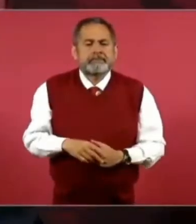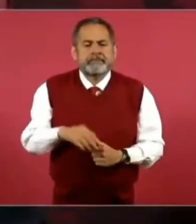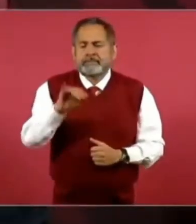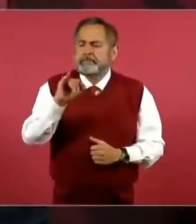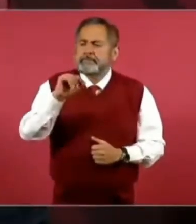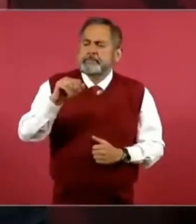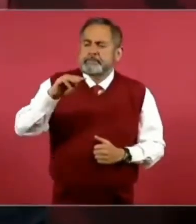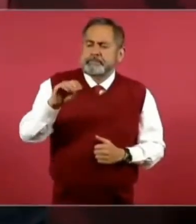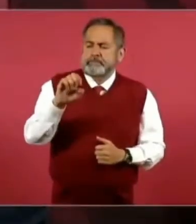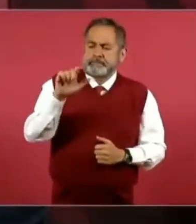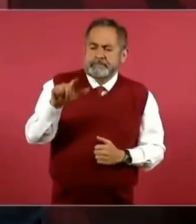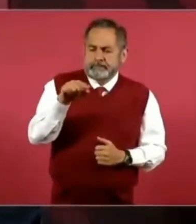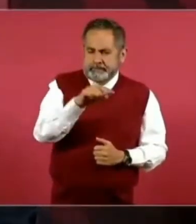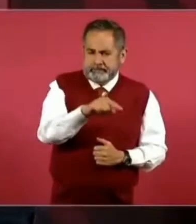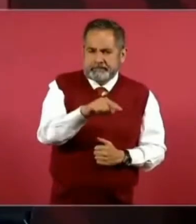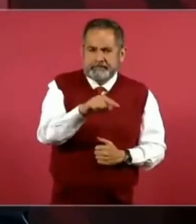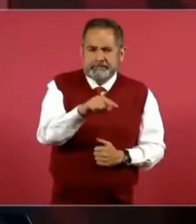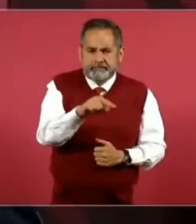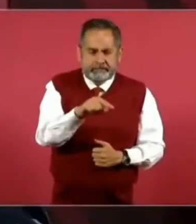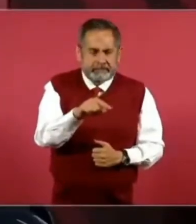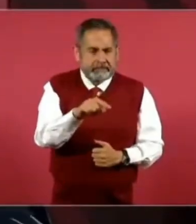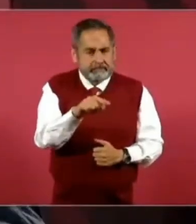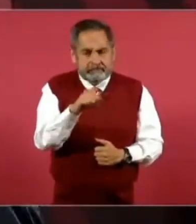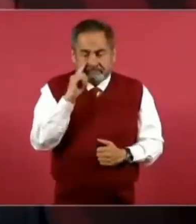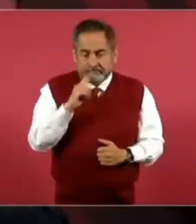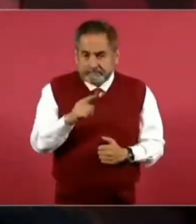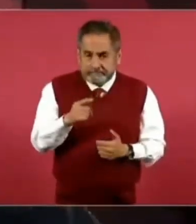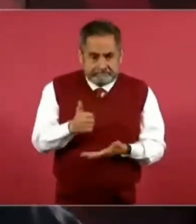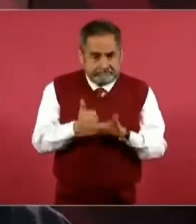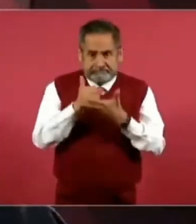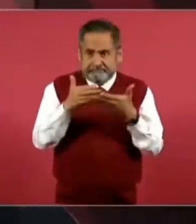Zambada, pues va a ayudar mucho,